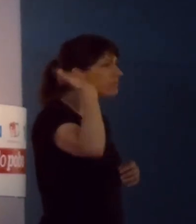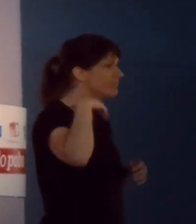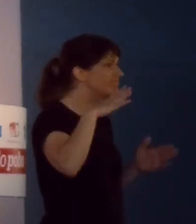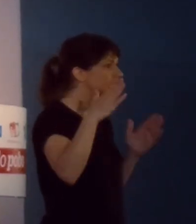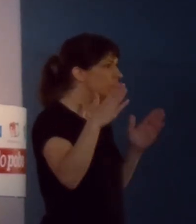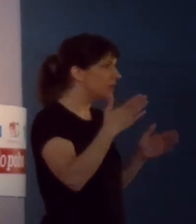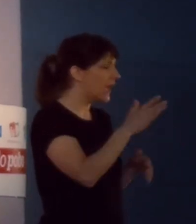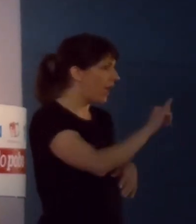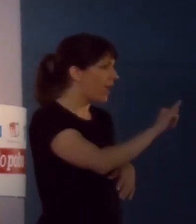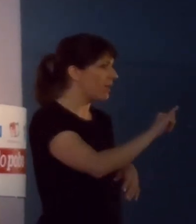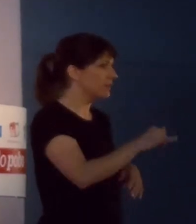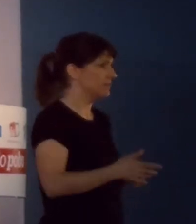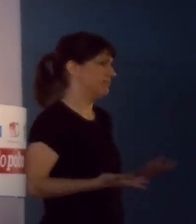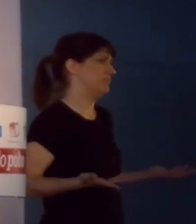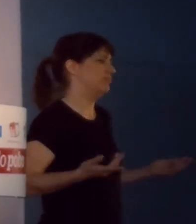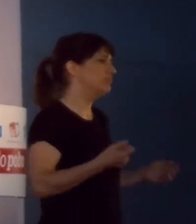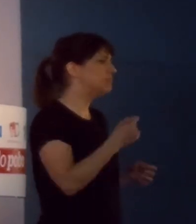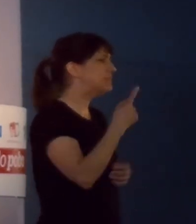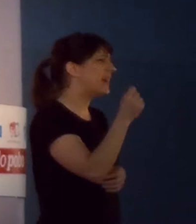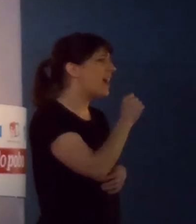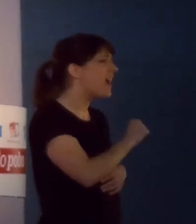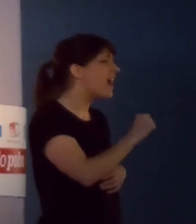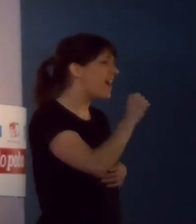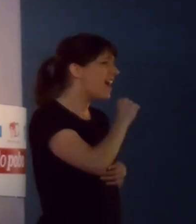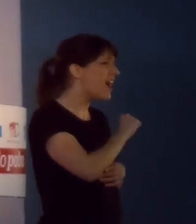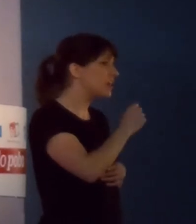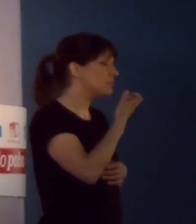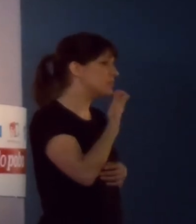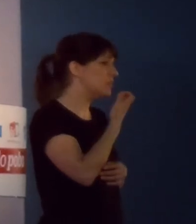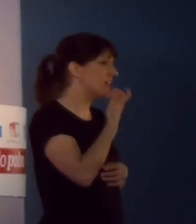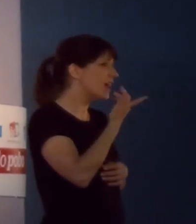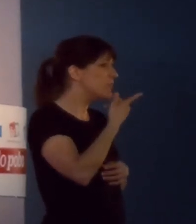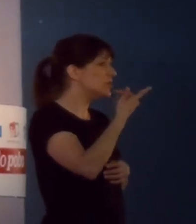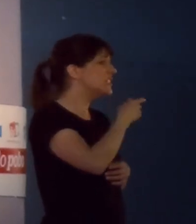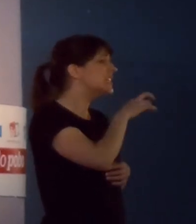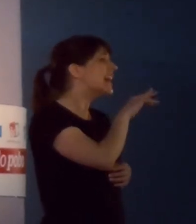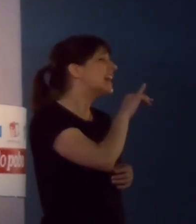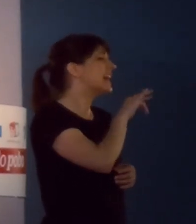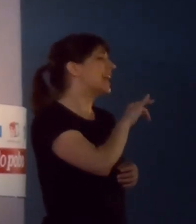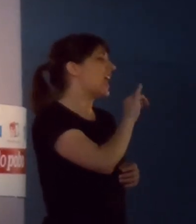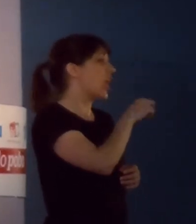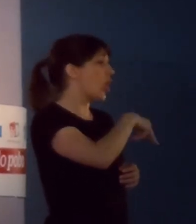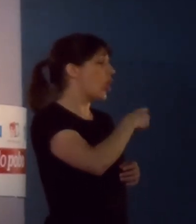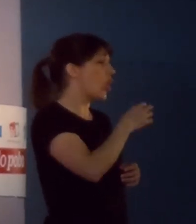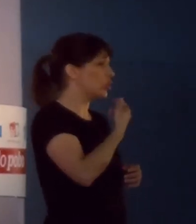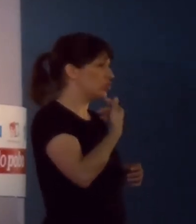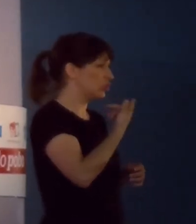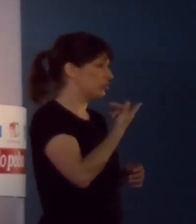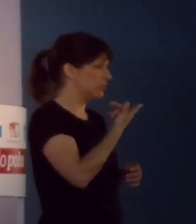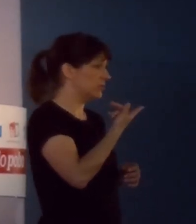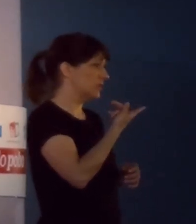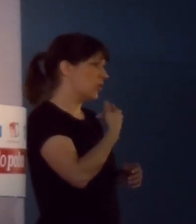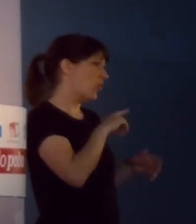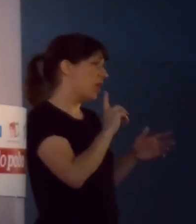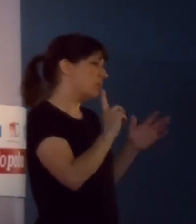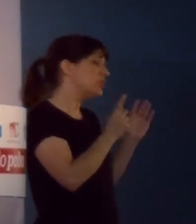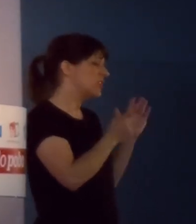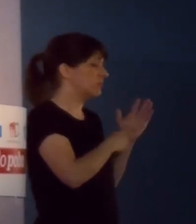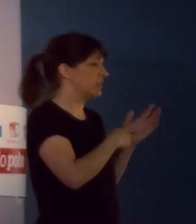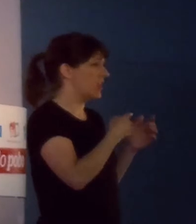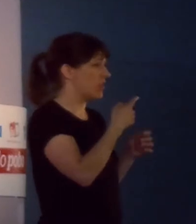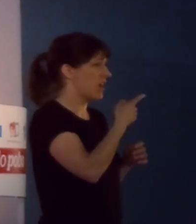pois miles de anos antes de que os gringos de alén e do Océano